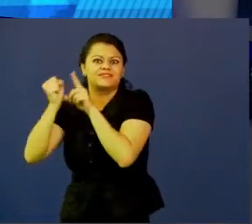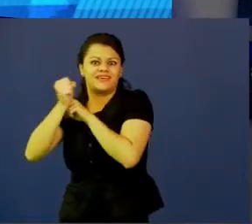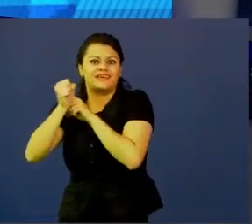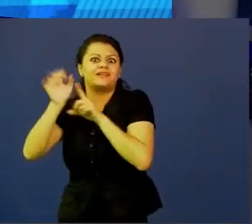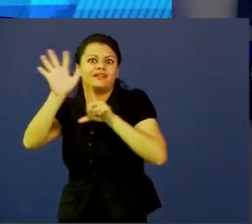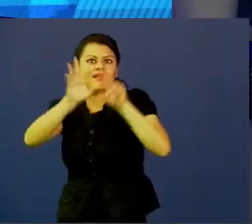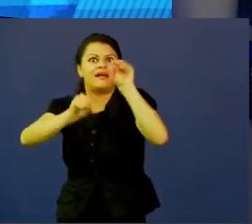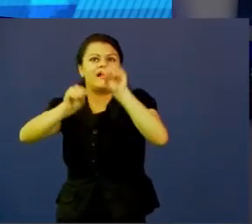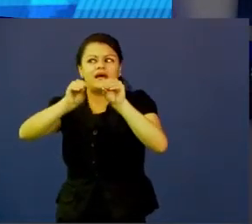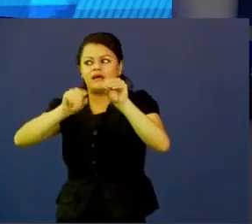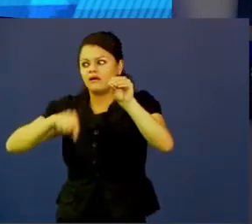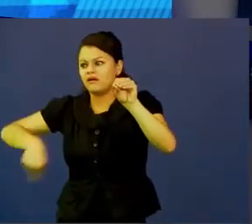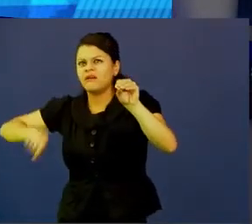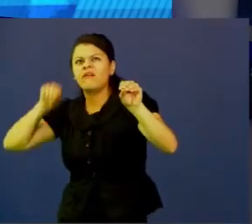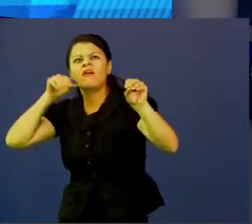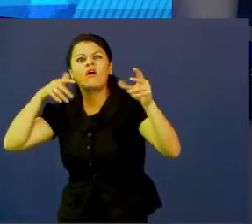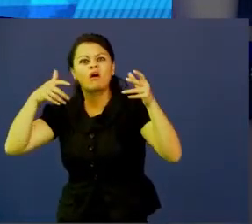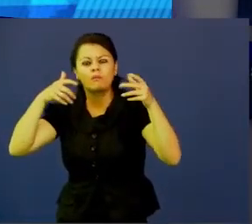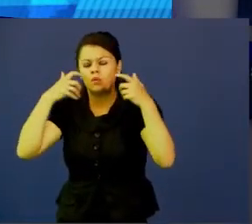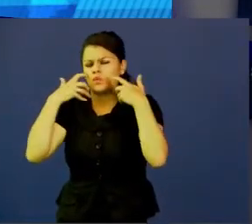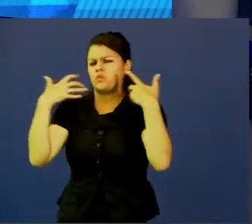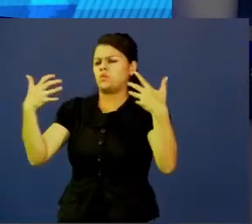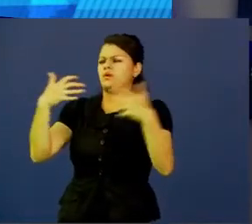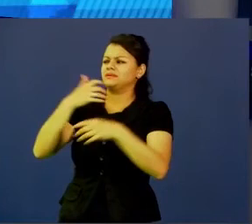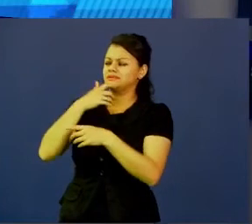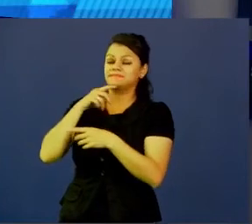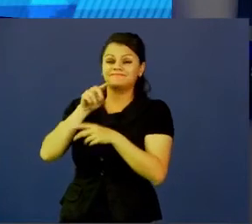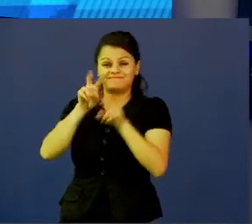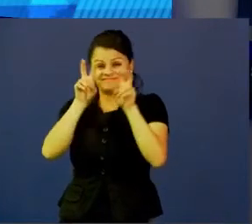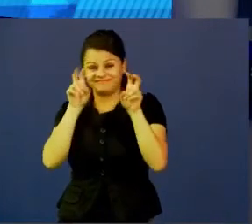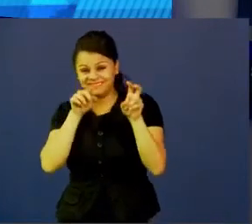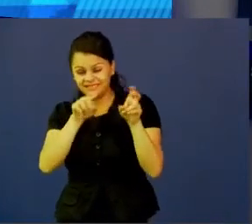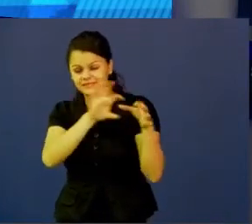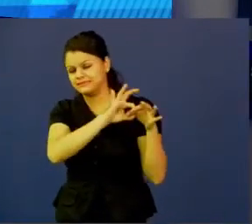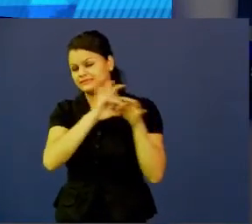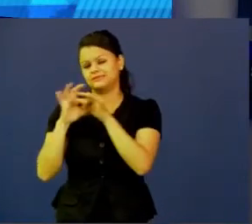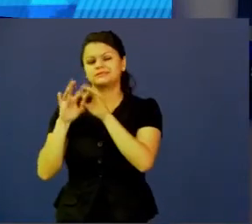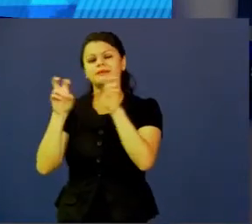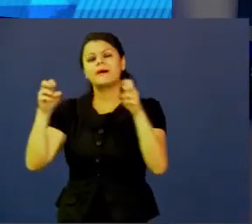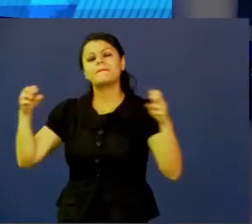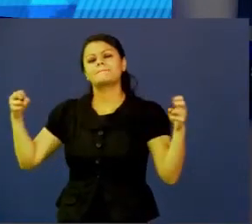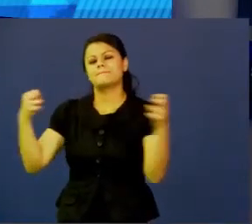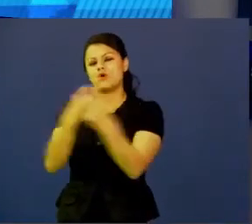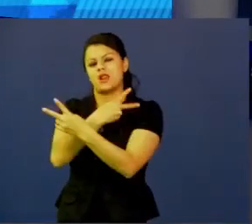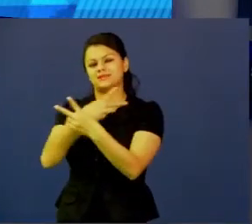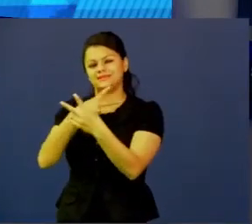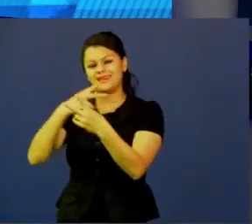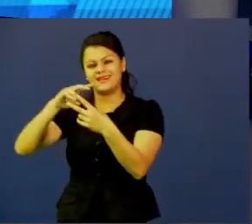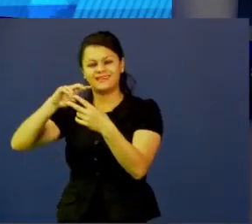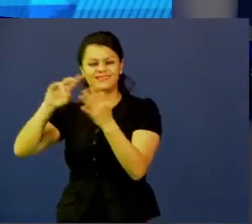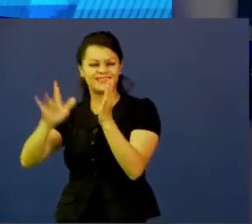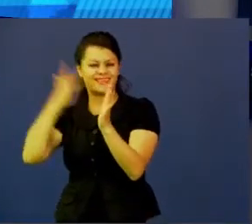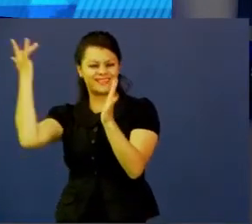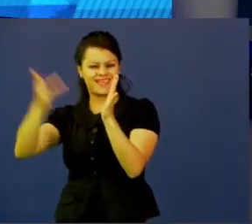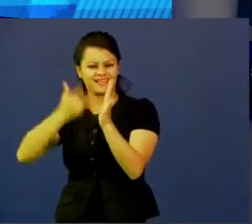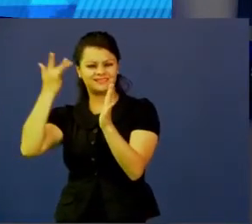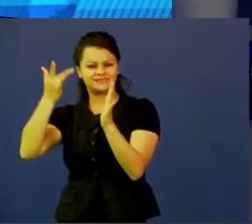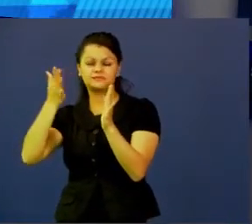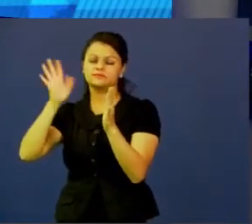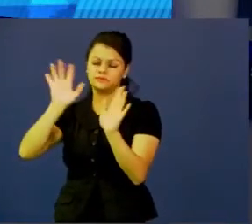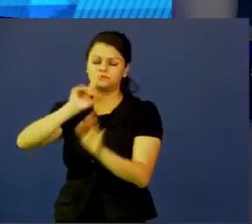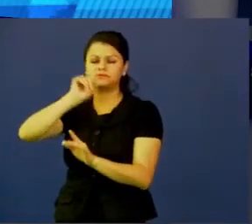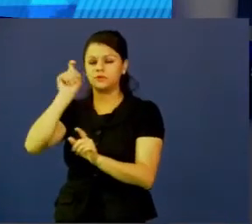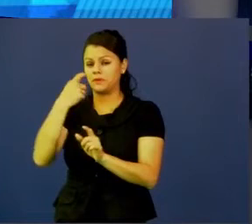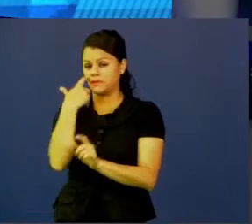Y ese tema entonces nos conecta con esta pregunta de la violencia digital. Y aquí tenemos otra pregunta grandísima. ¿Somos